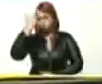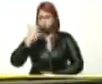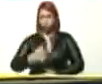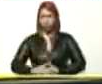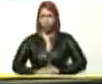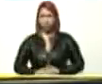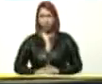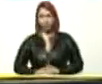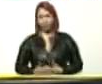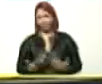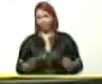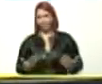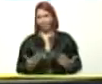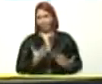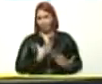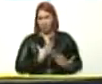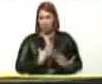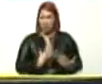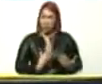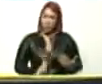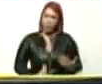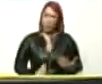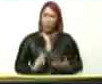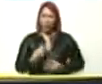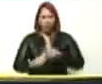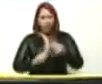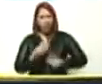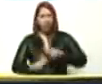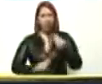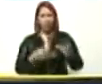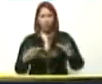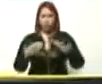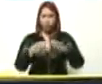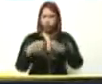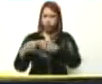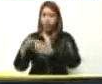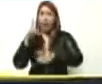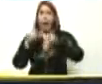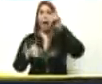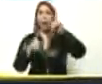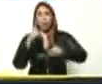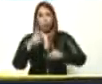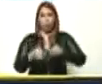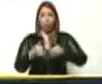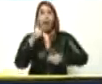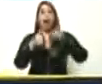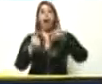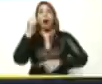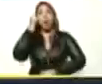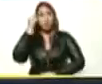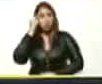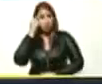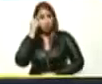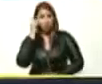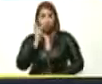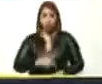papel, triste, que están jugando, algunos de los que algún día, fueron,